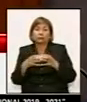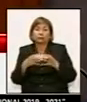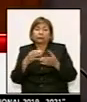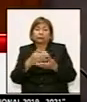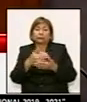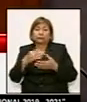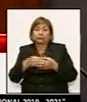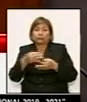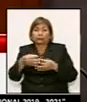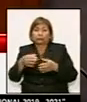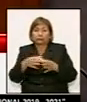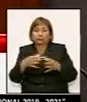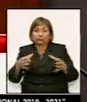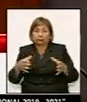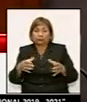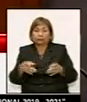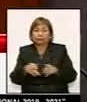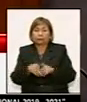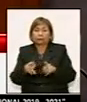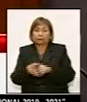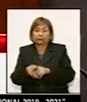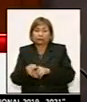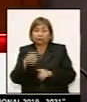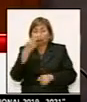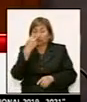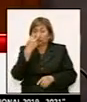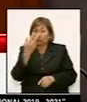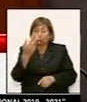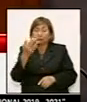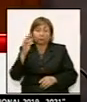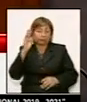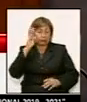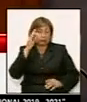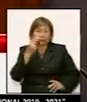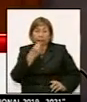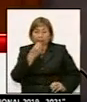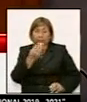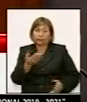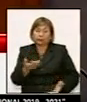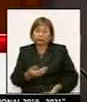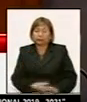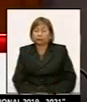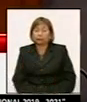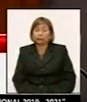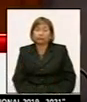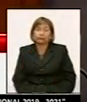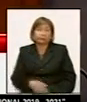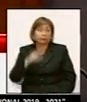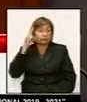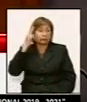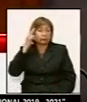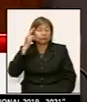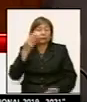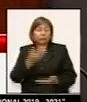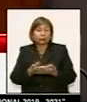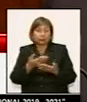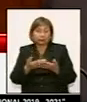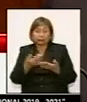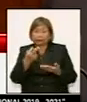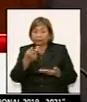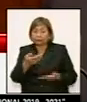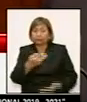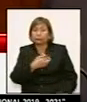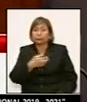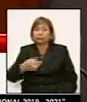extendiéndose, presidente, a casos como los que hemos visto en este video. Y por eso, presidente, creemos que